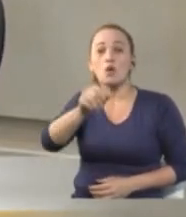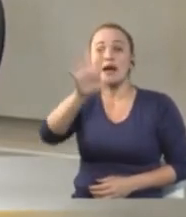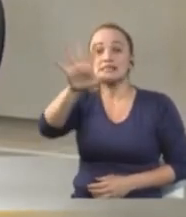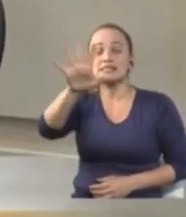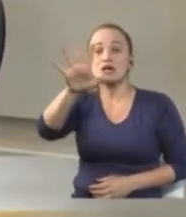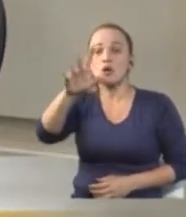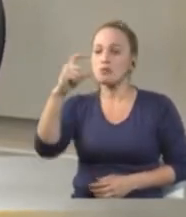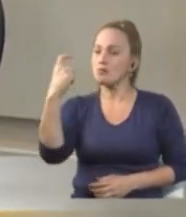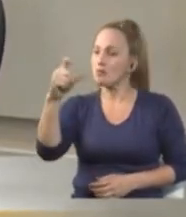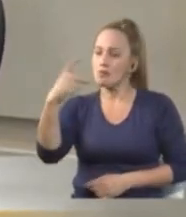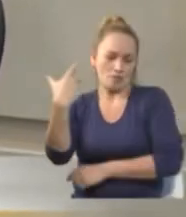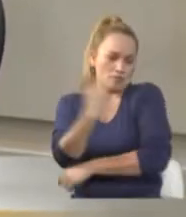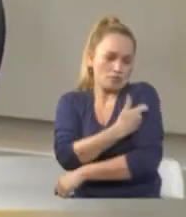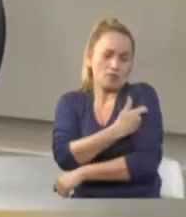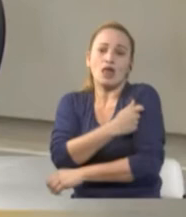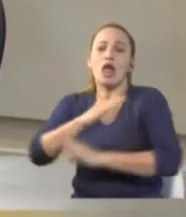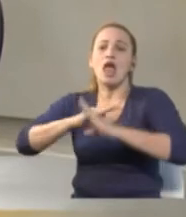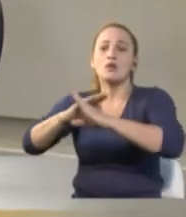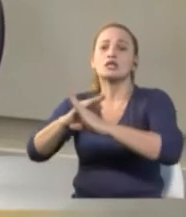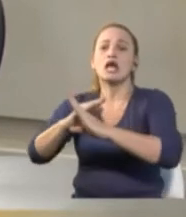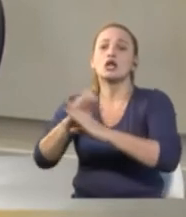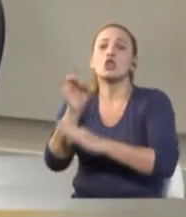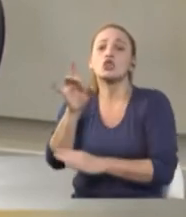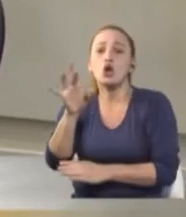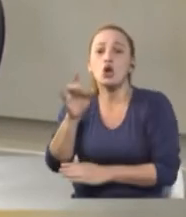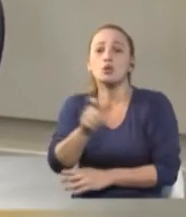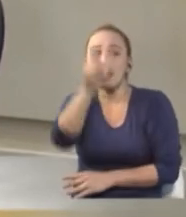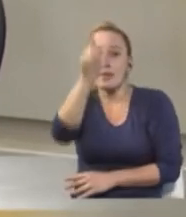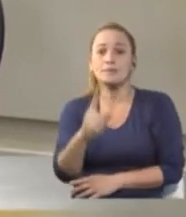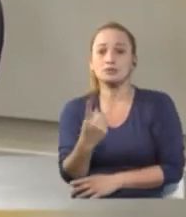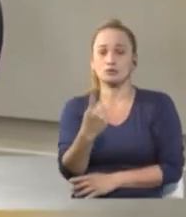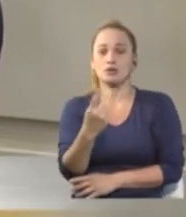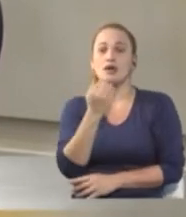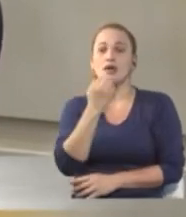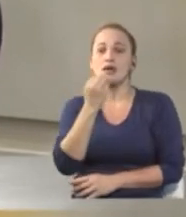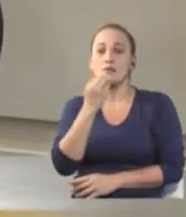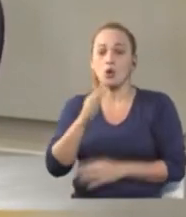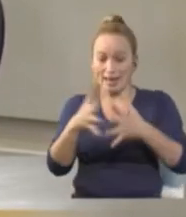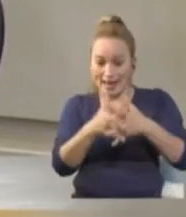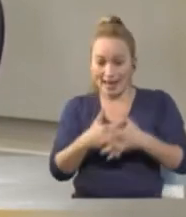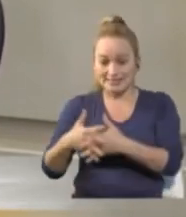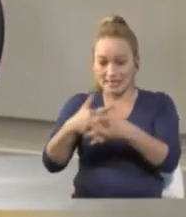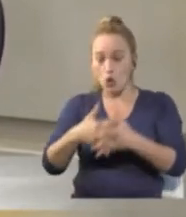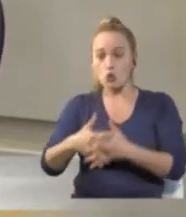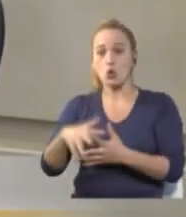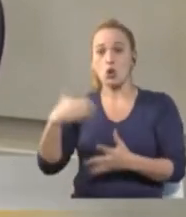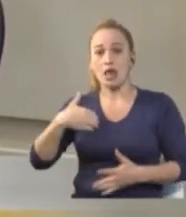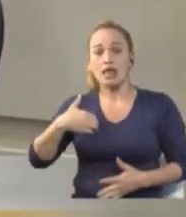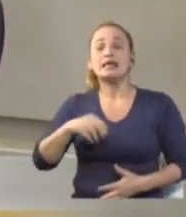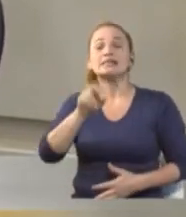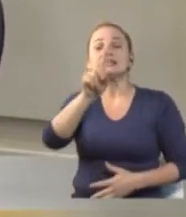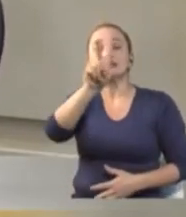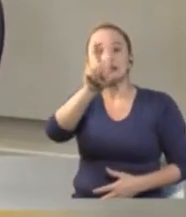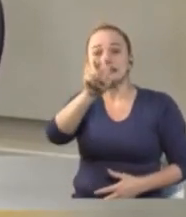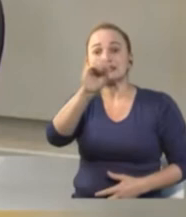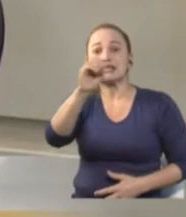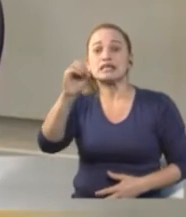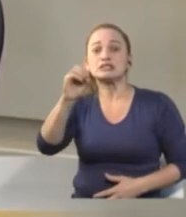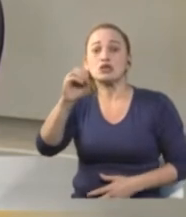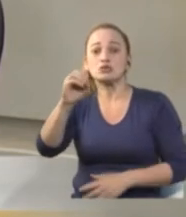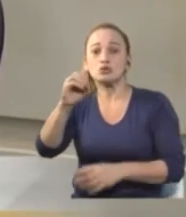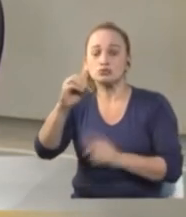de medicamentos para el dolor por persona. Naciones como Estados Unidos y Canadá reciben más de 700 miligramos por